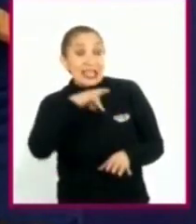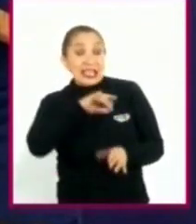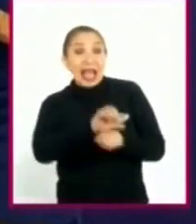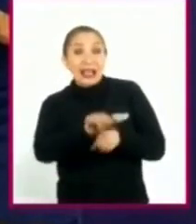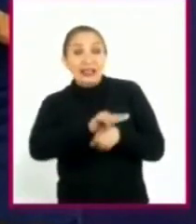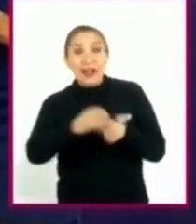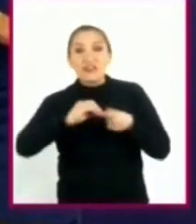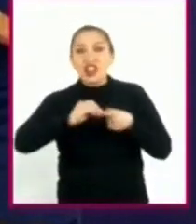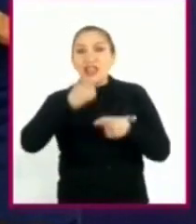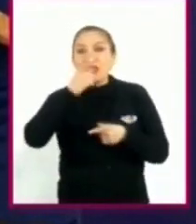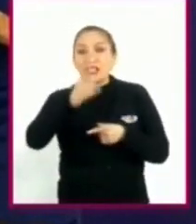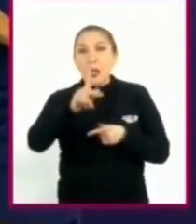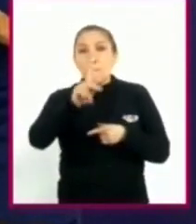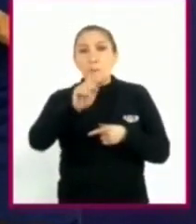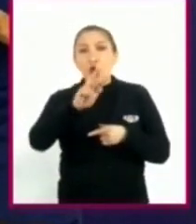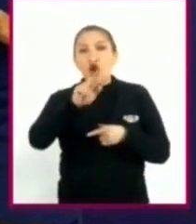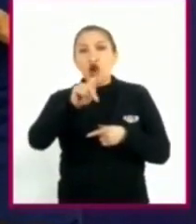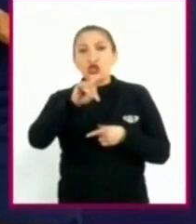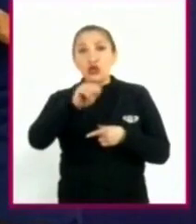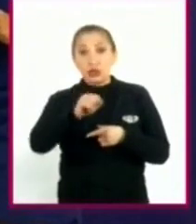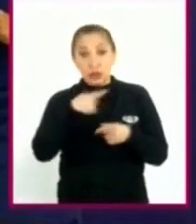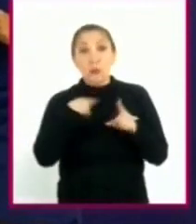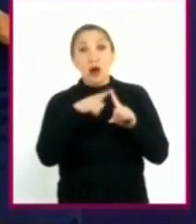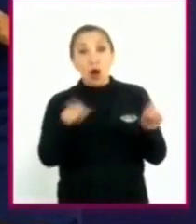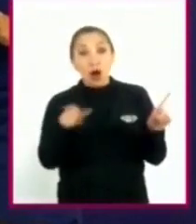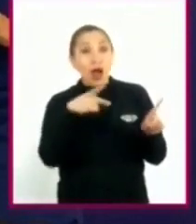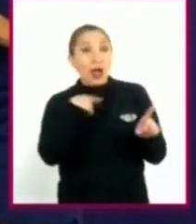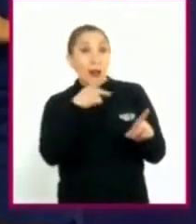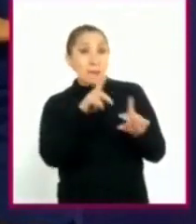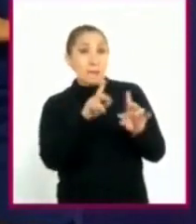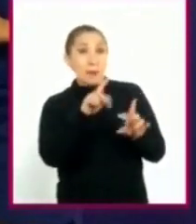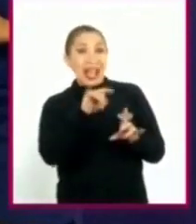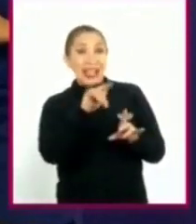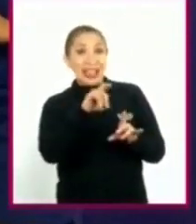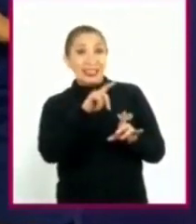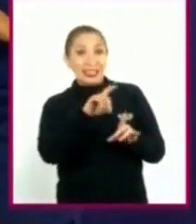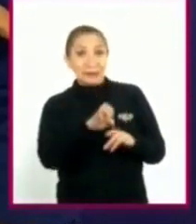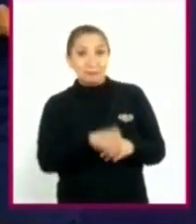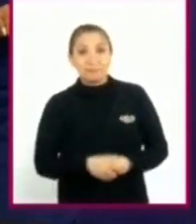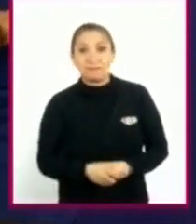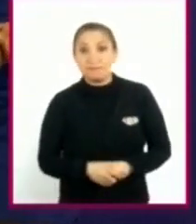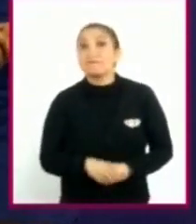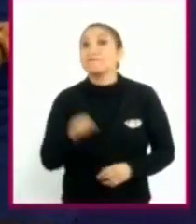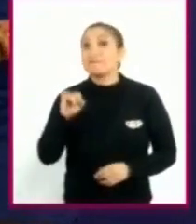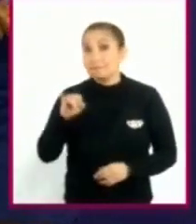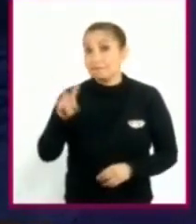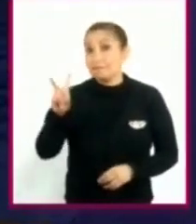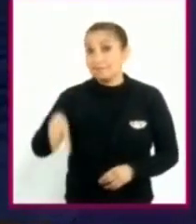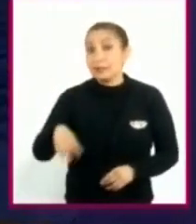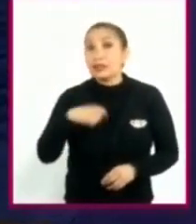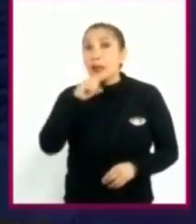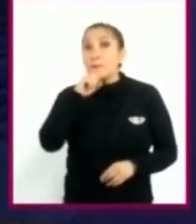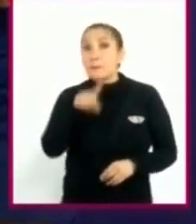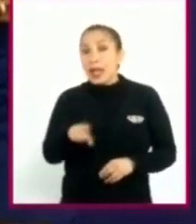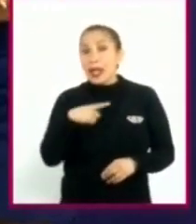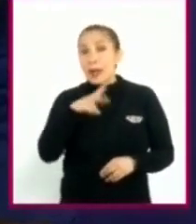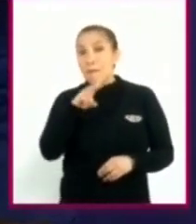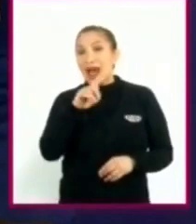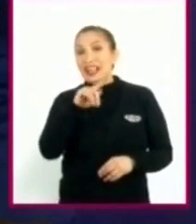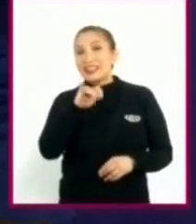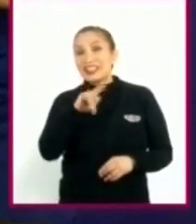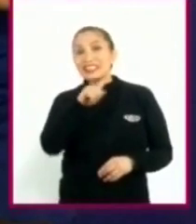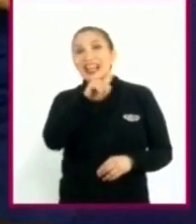los frijoles se les dice porotos. Es una variante léxica. Así es. Además de las variantes